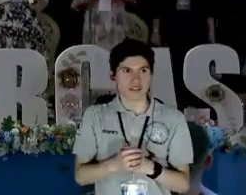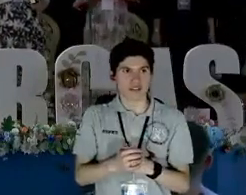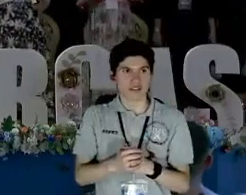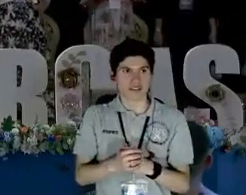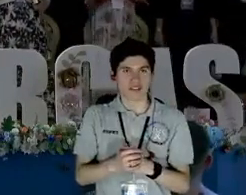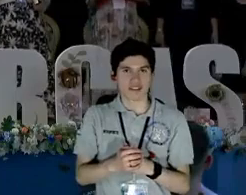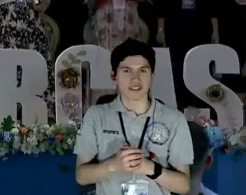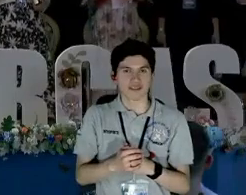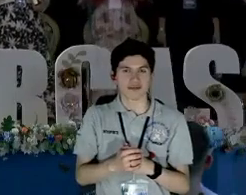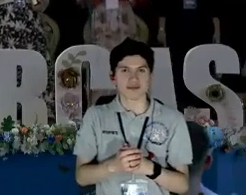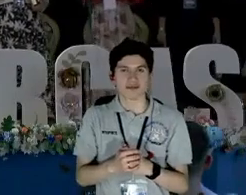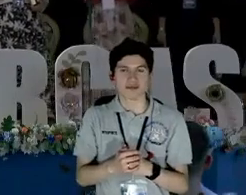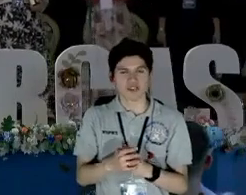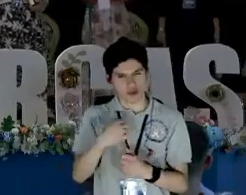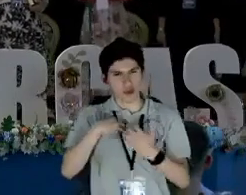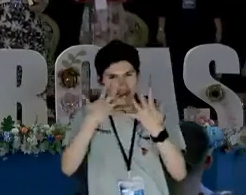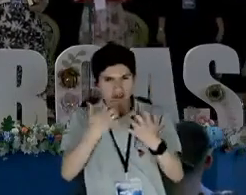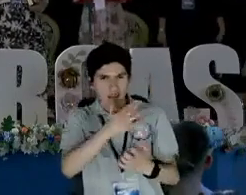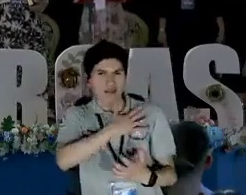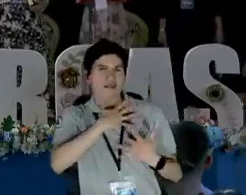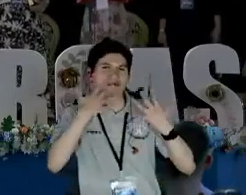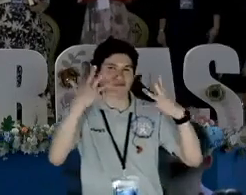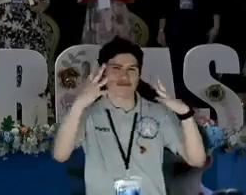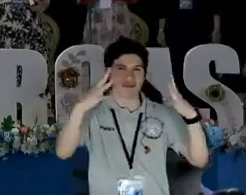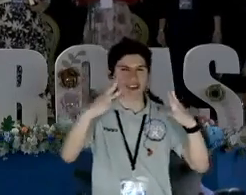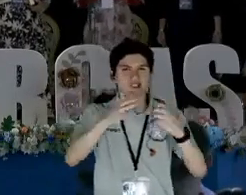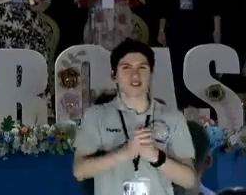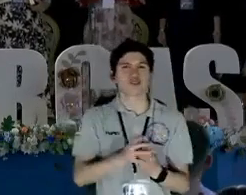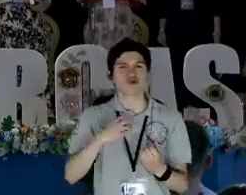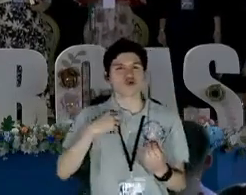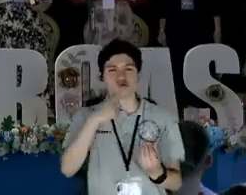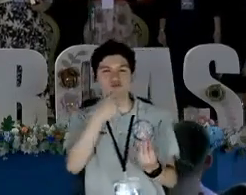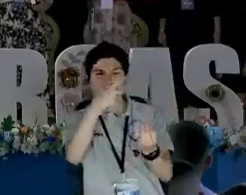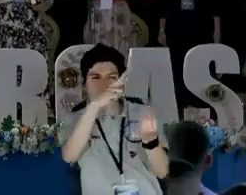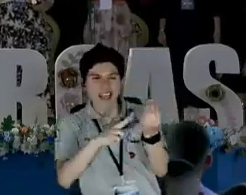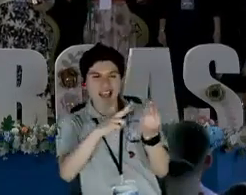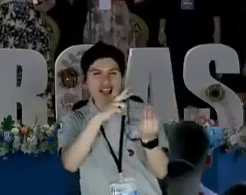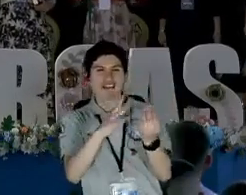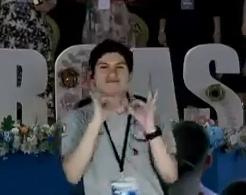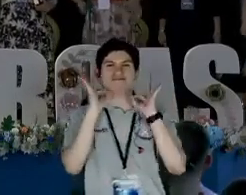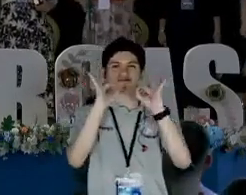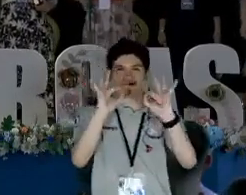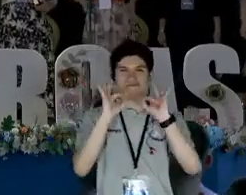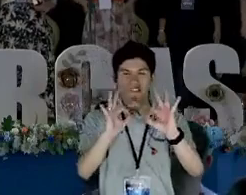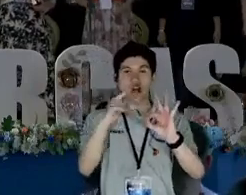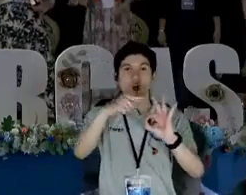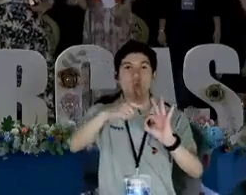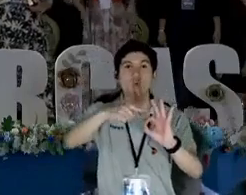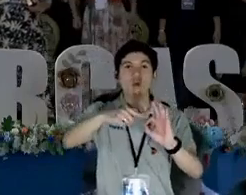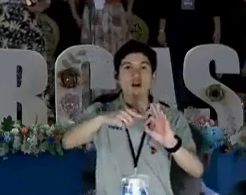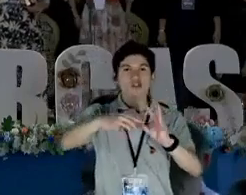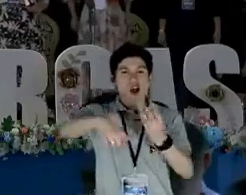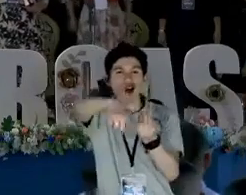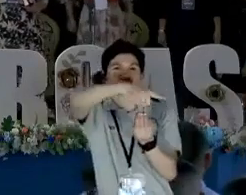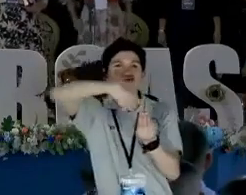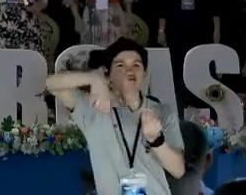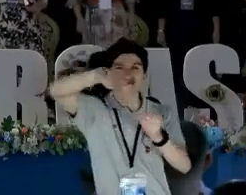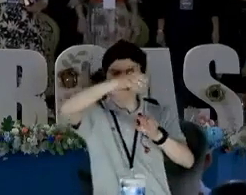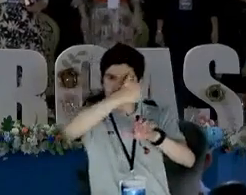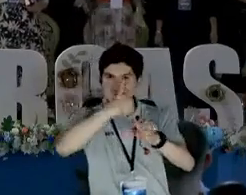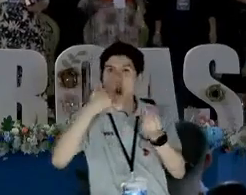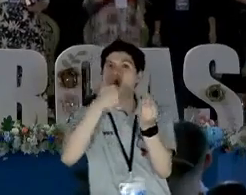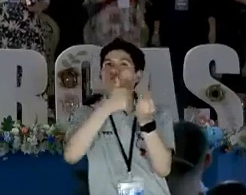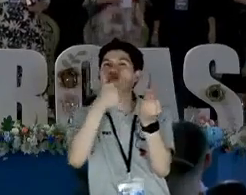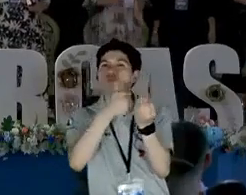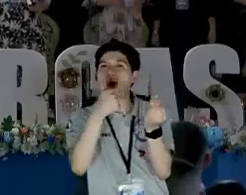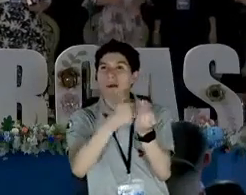por favor. Yo ahora le decía al supervisor, qué bueno cuando hay una mesa de directivos que están comprometidos